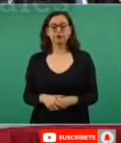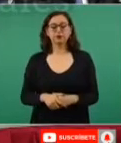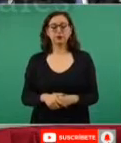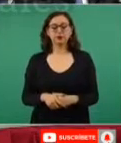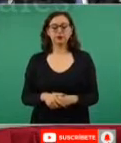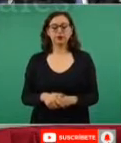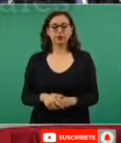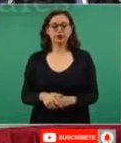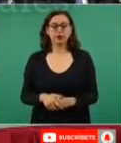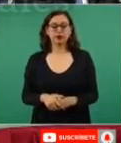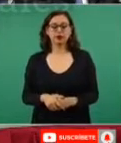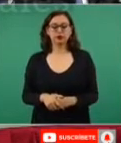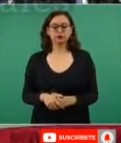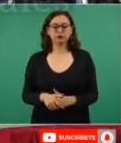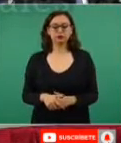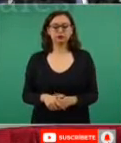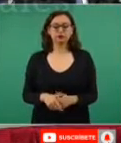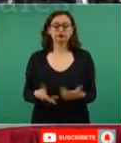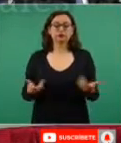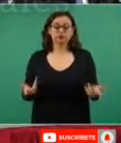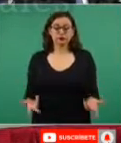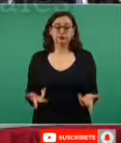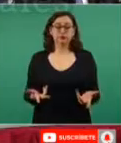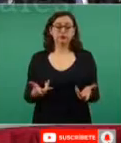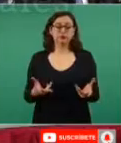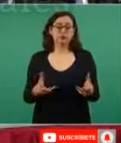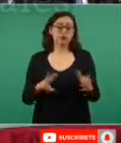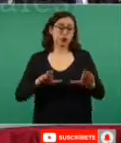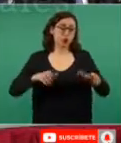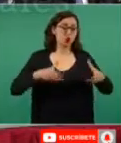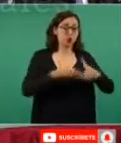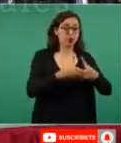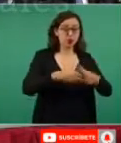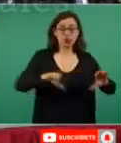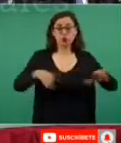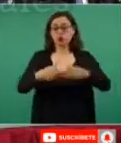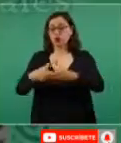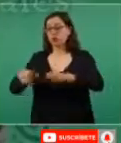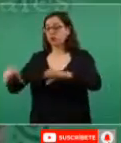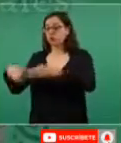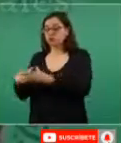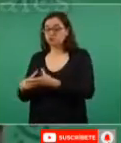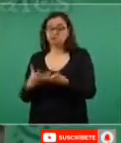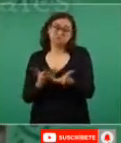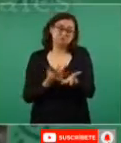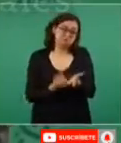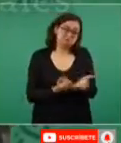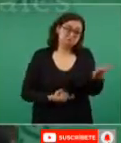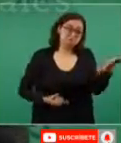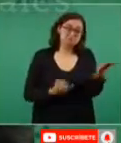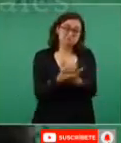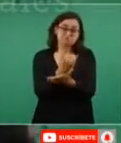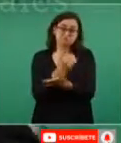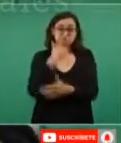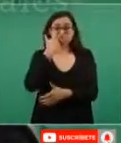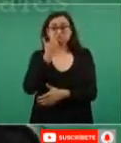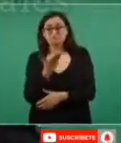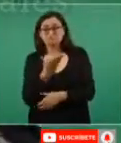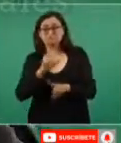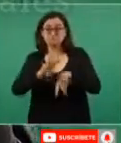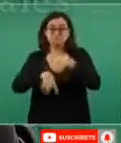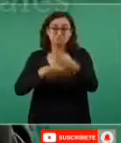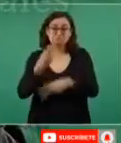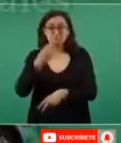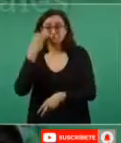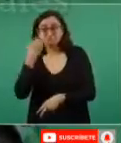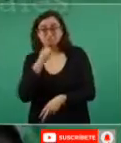cada comunidad educativa va a decidir, pero que